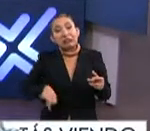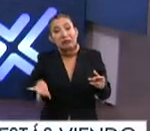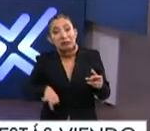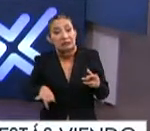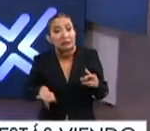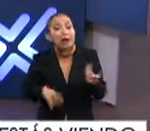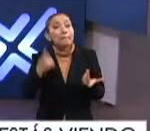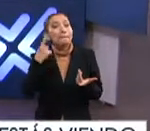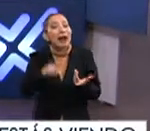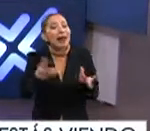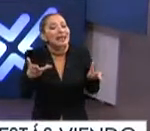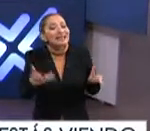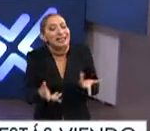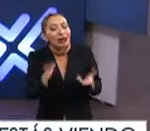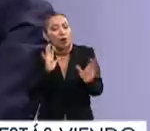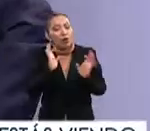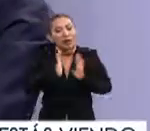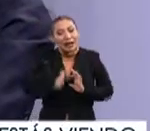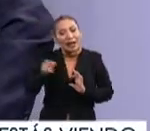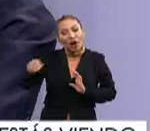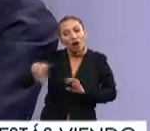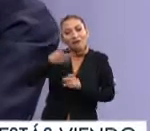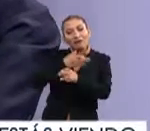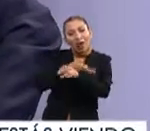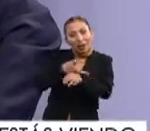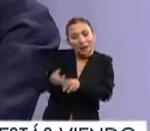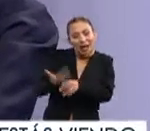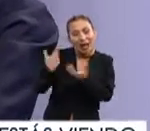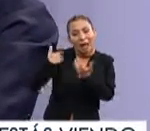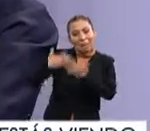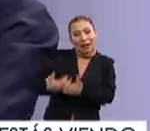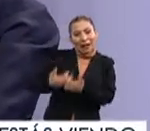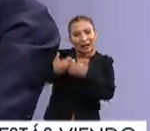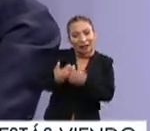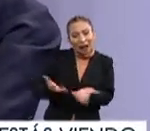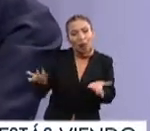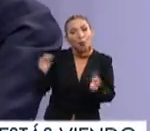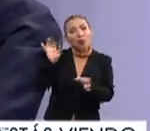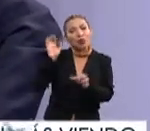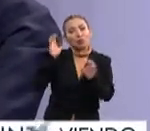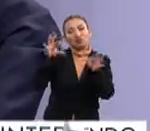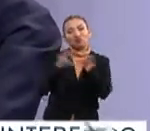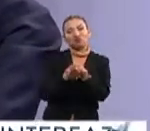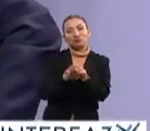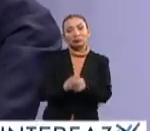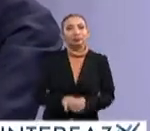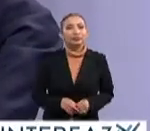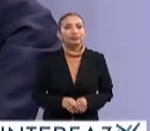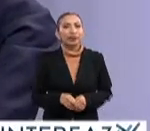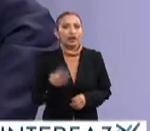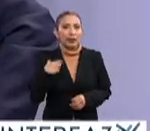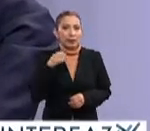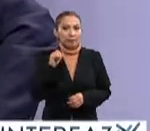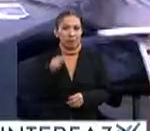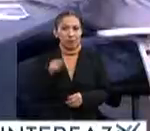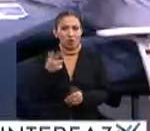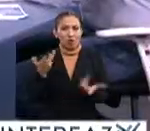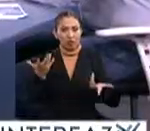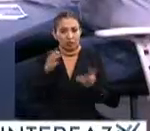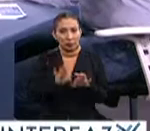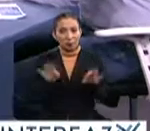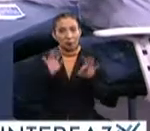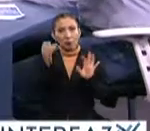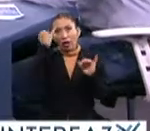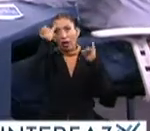interesados en llevar la fiesta en paz con los parientes al momento de trabajar. Claro, y supongo que parte también esencial es quitar